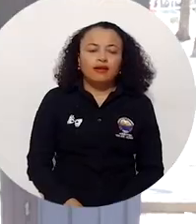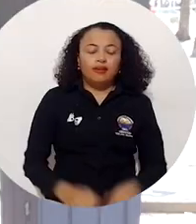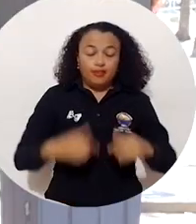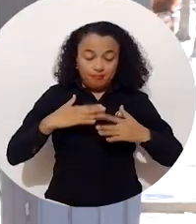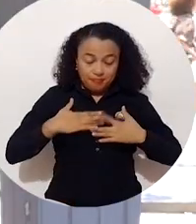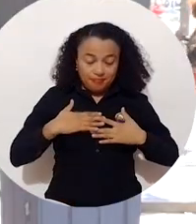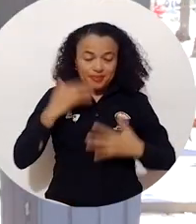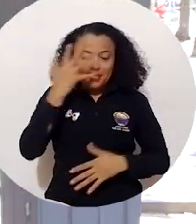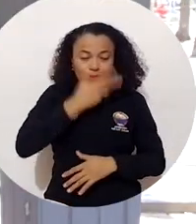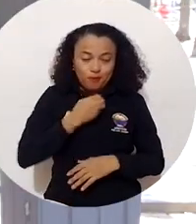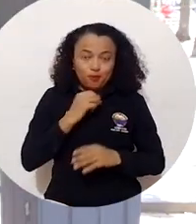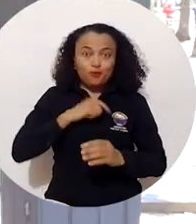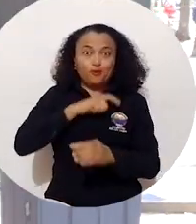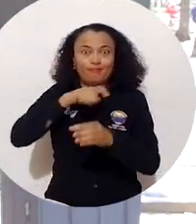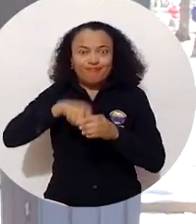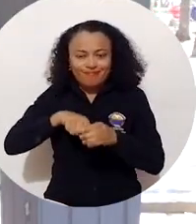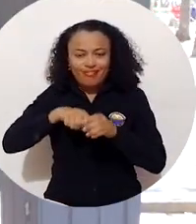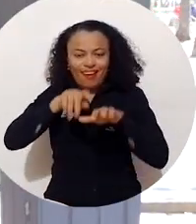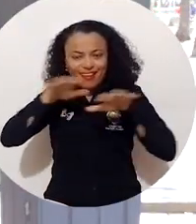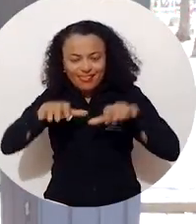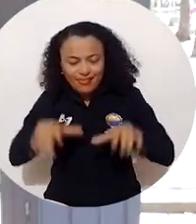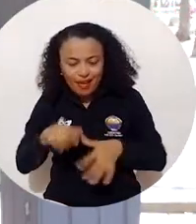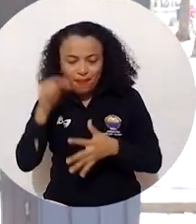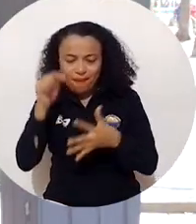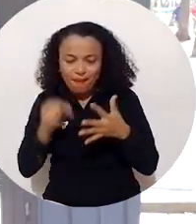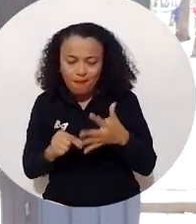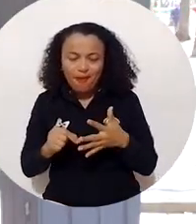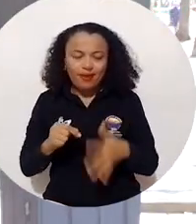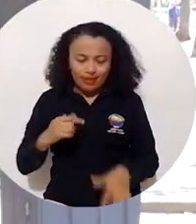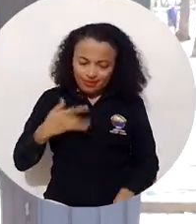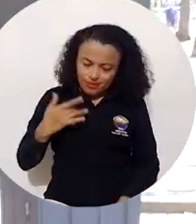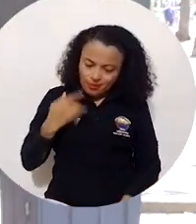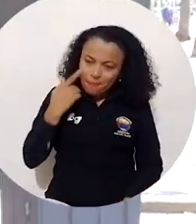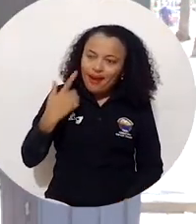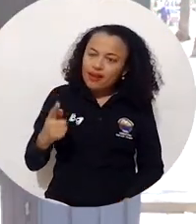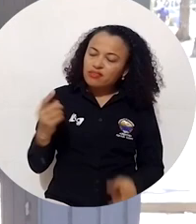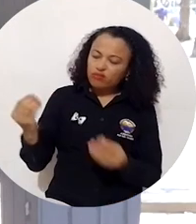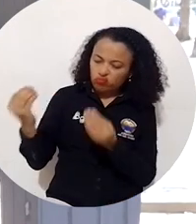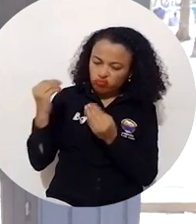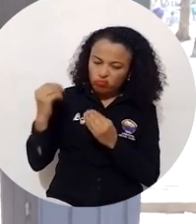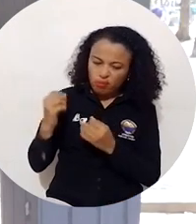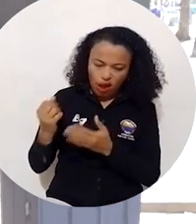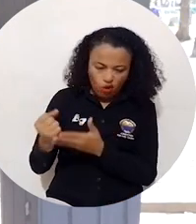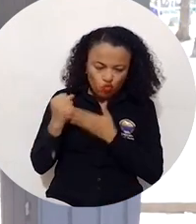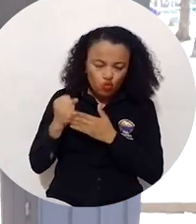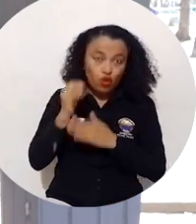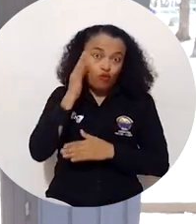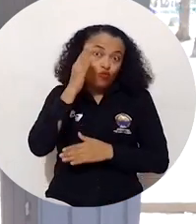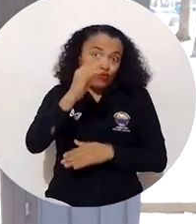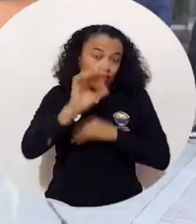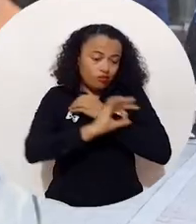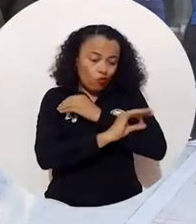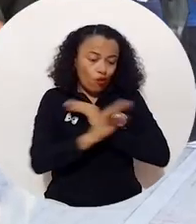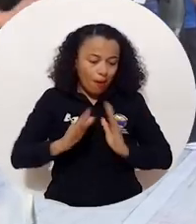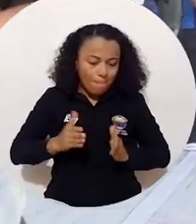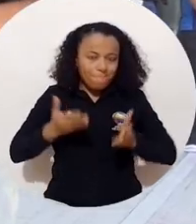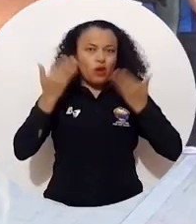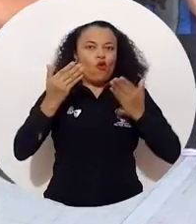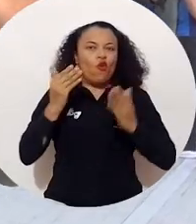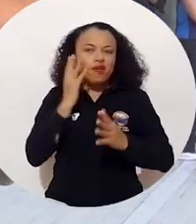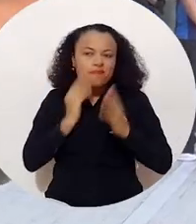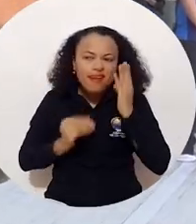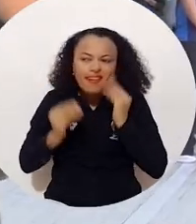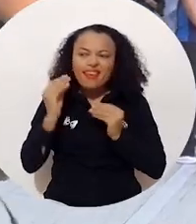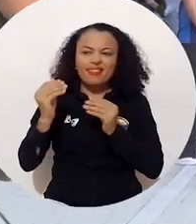Es hermoso para mí hacer parte pues, de estas actividades porque siento que me están preparando como futura psicóloga, adquiriendo